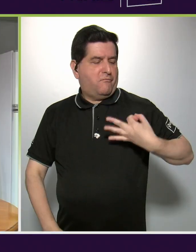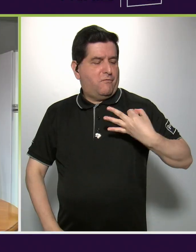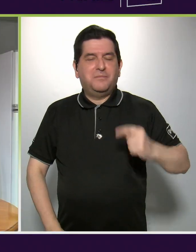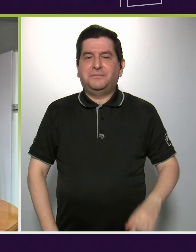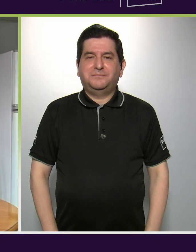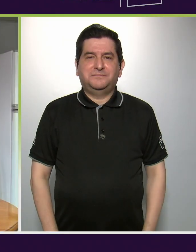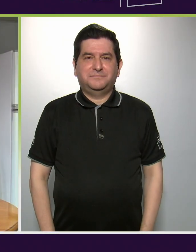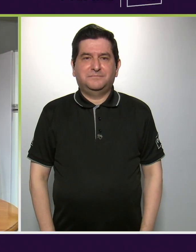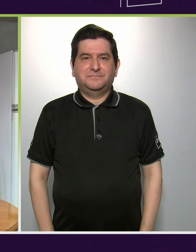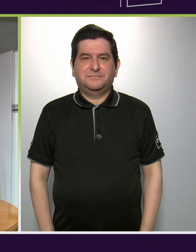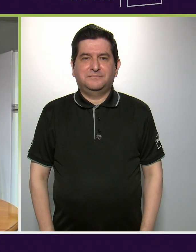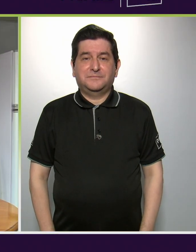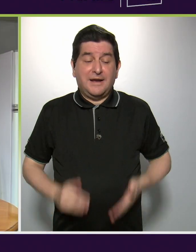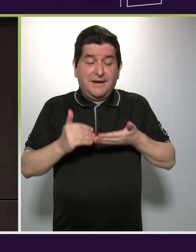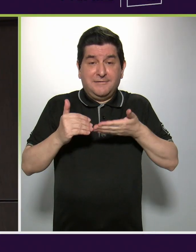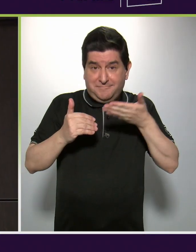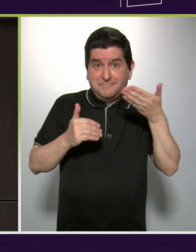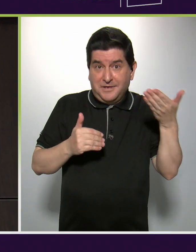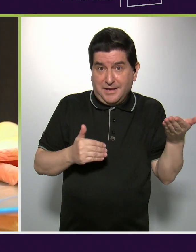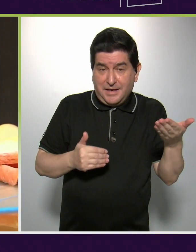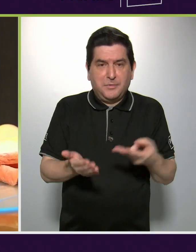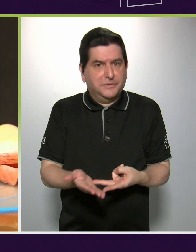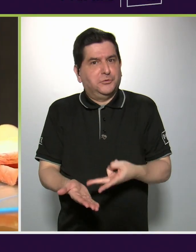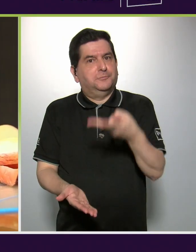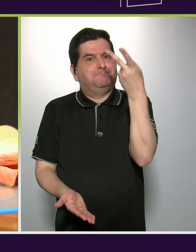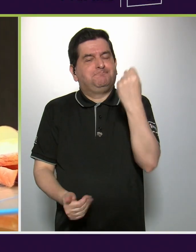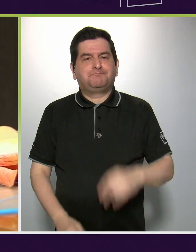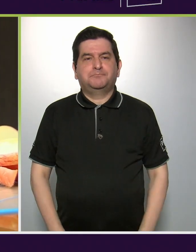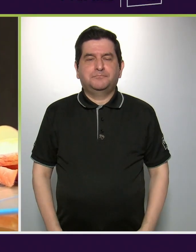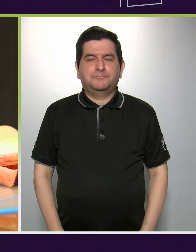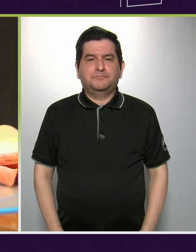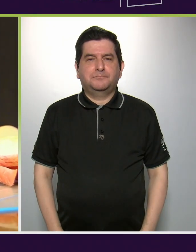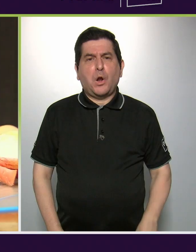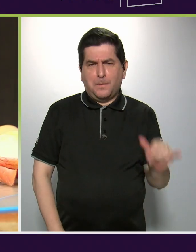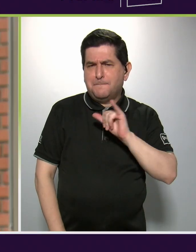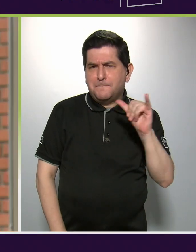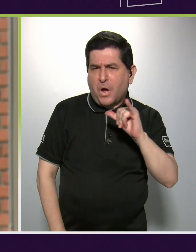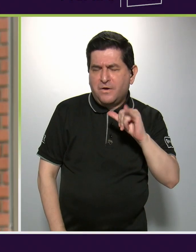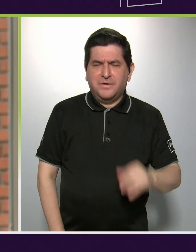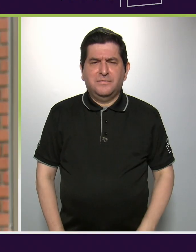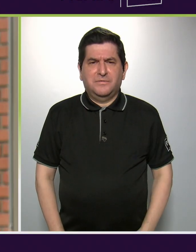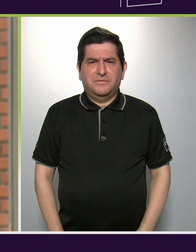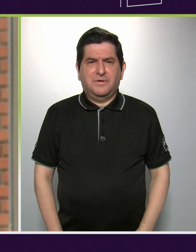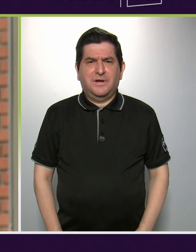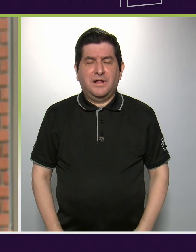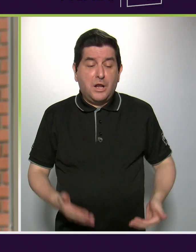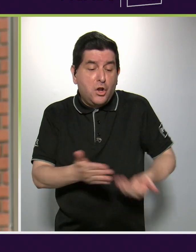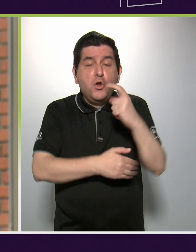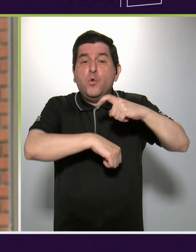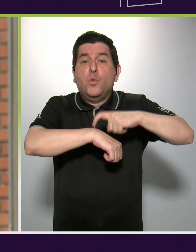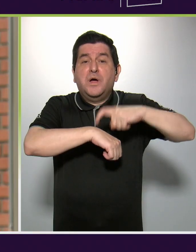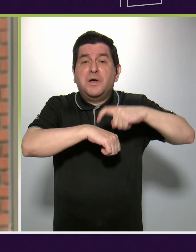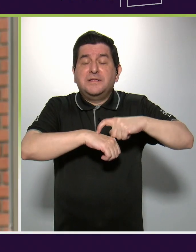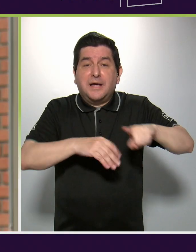educación formal. Entonces es un elemento valioso. De igual forma, entran en